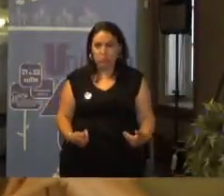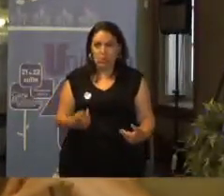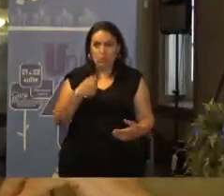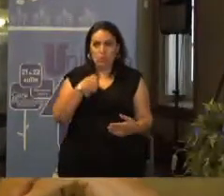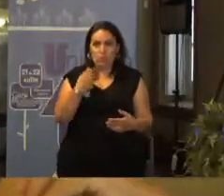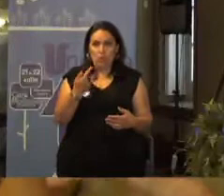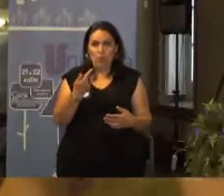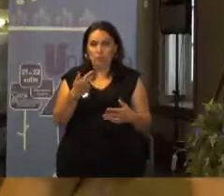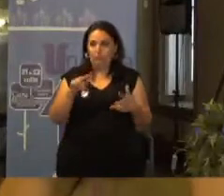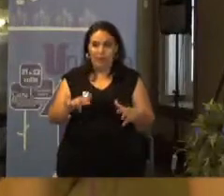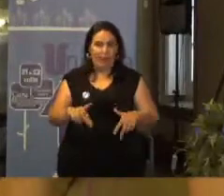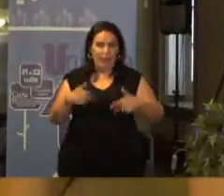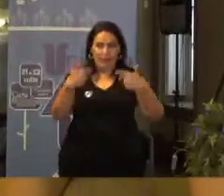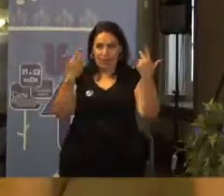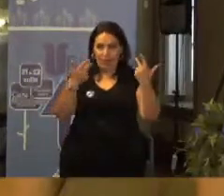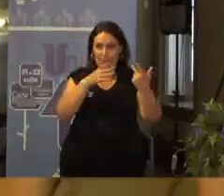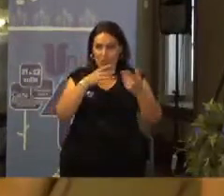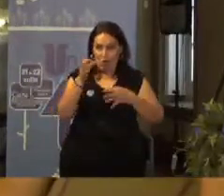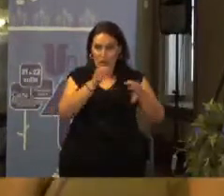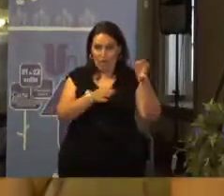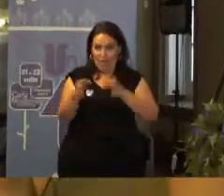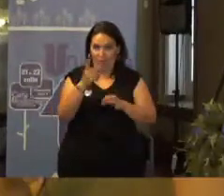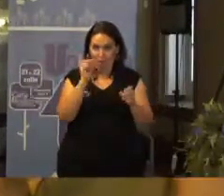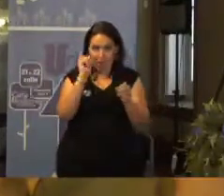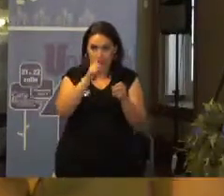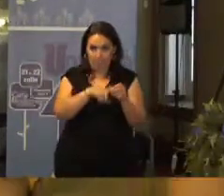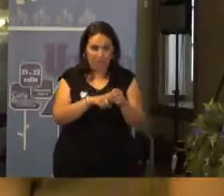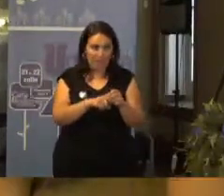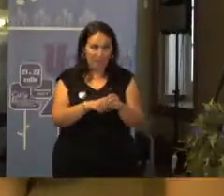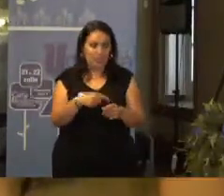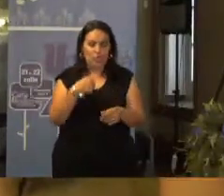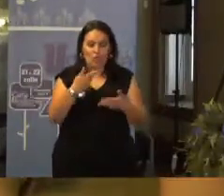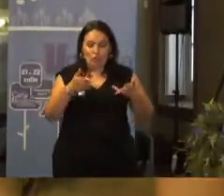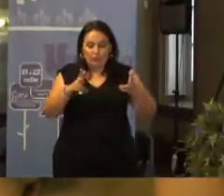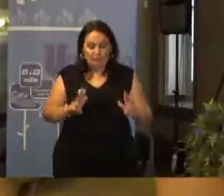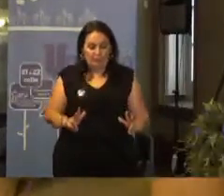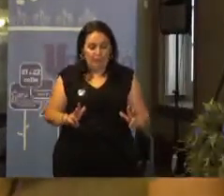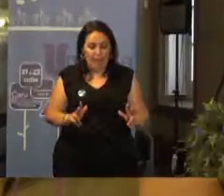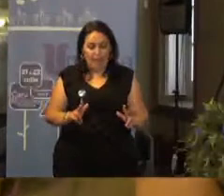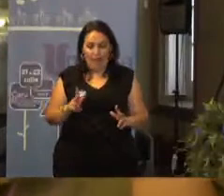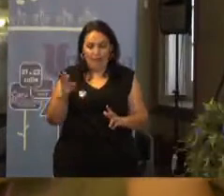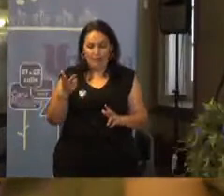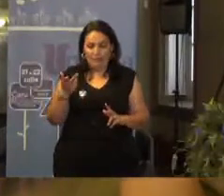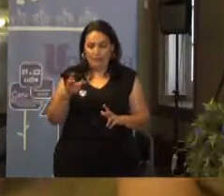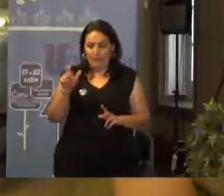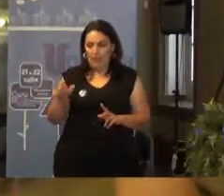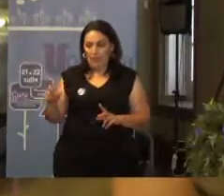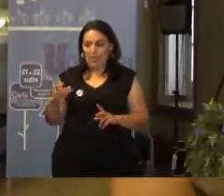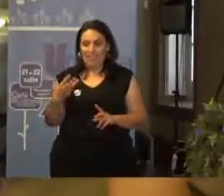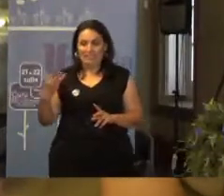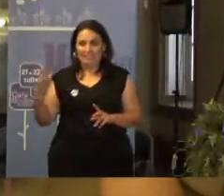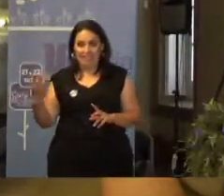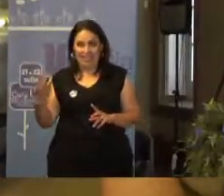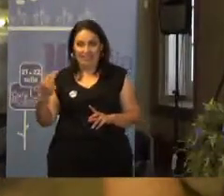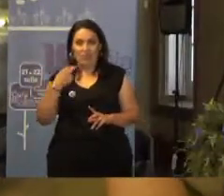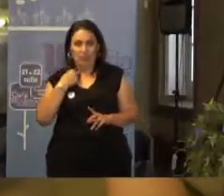de por libre na organización na que está inscrita, non? Aquí estou sentada entre tres deputadas, Paula Verao,